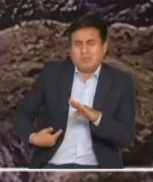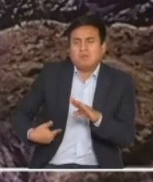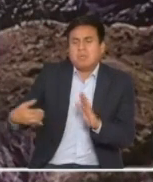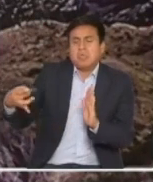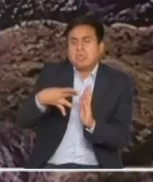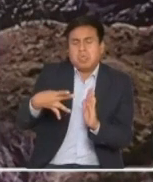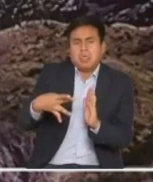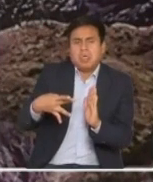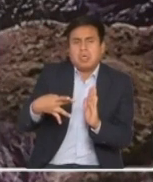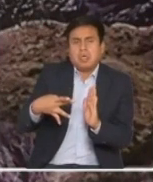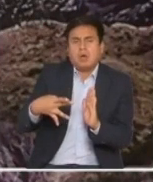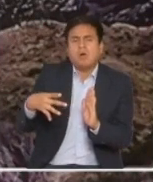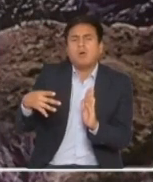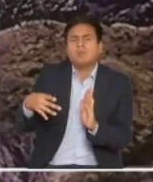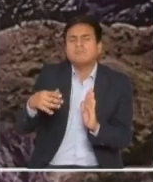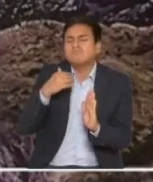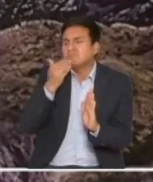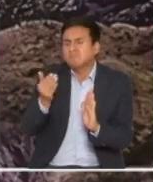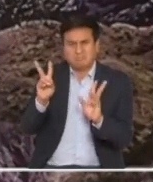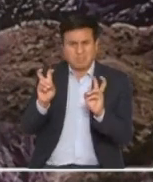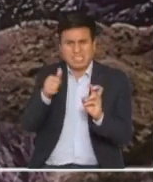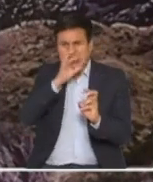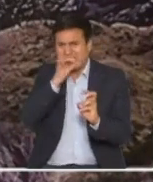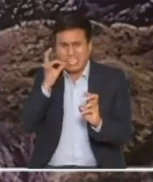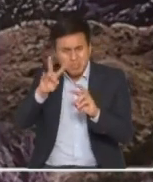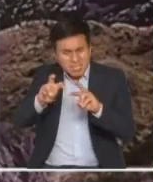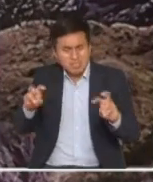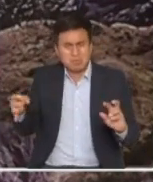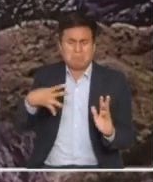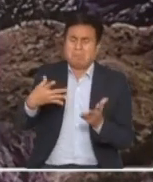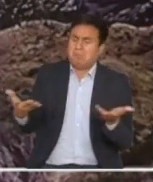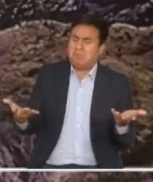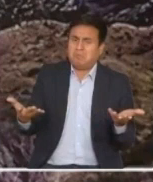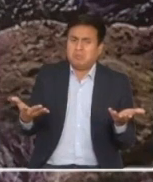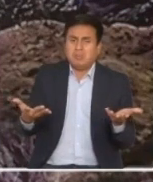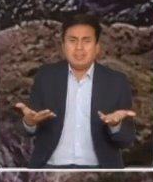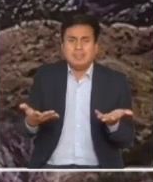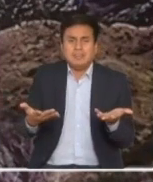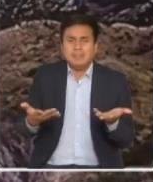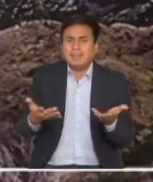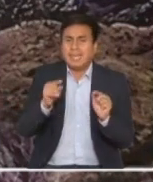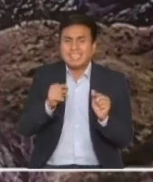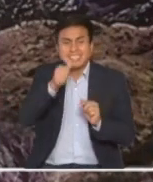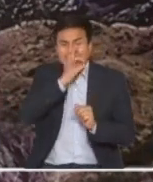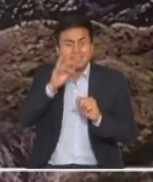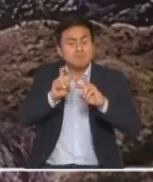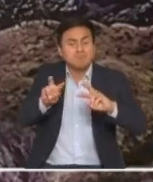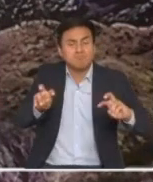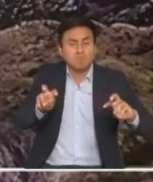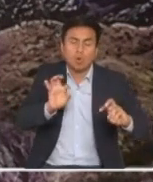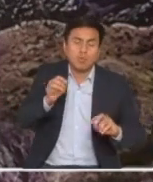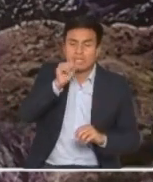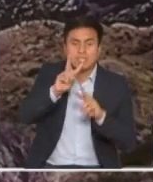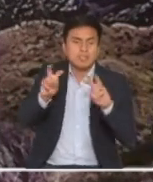incumpla o que vulnere el carácter secreto de una investigación O sea si es que es secreta la investigación o